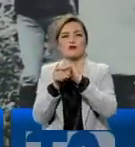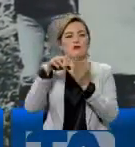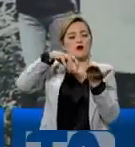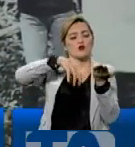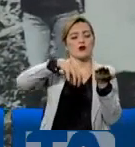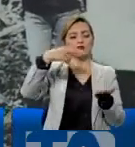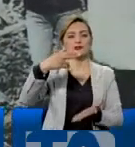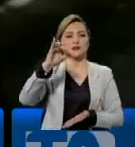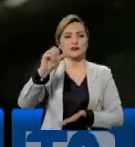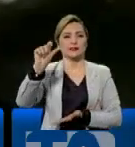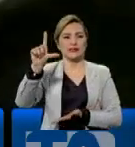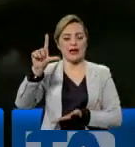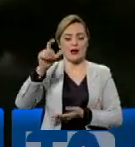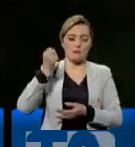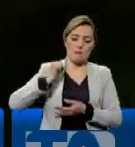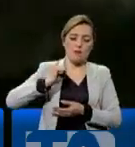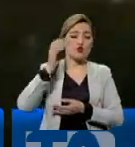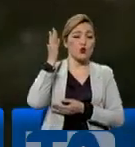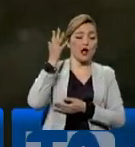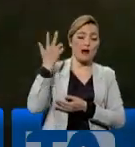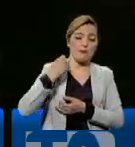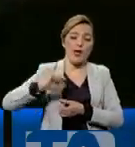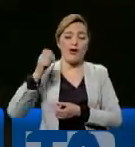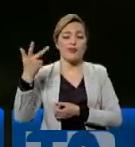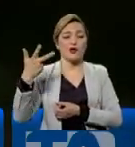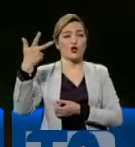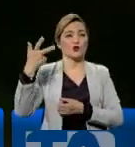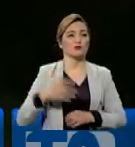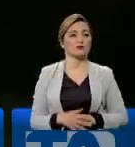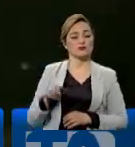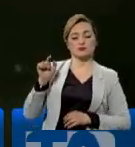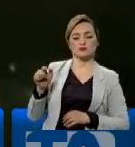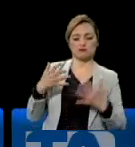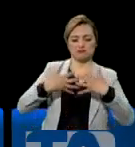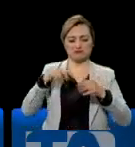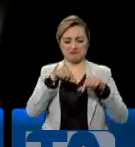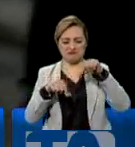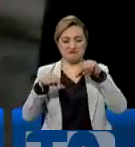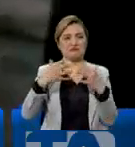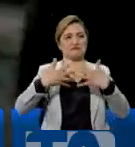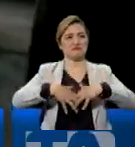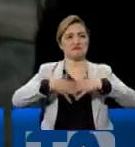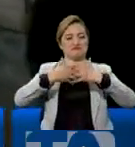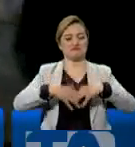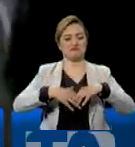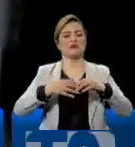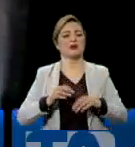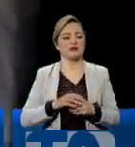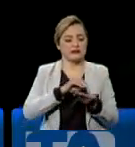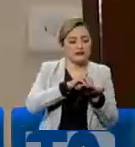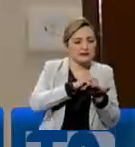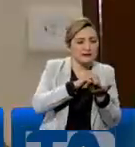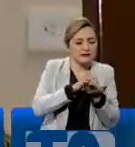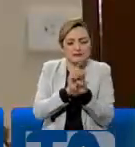a 3 horas de Tulcán. Aquí se encontraron insumos, precursores químicos y maquinaria para la conversión de base a clorhidrato de